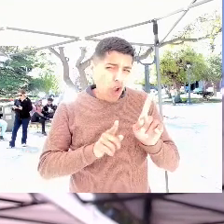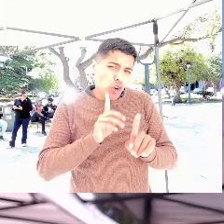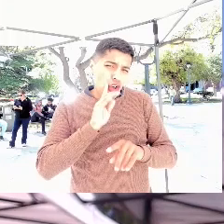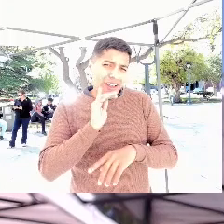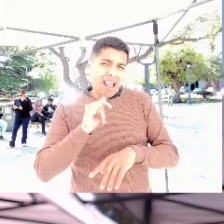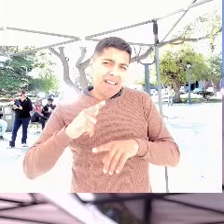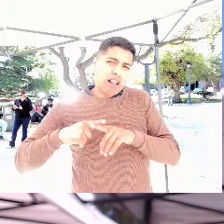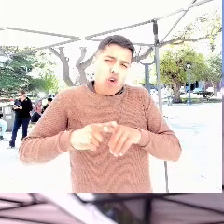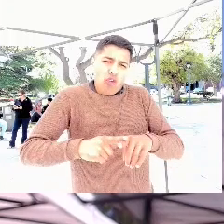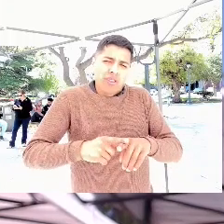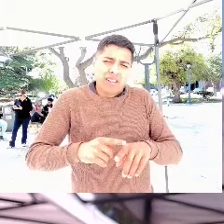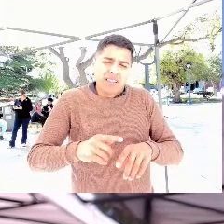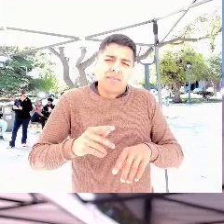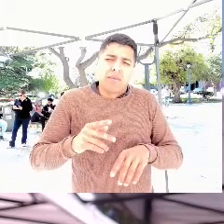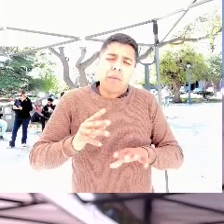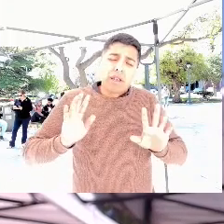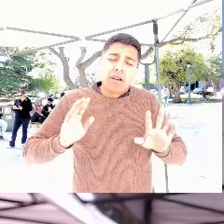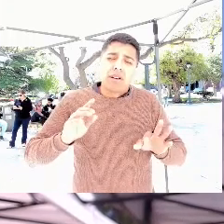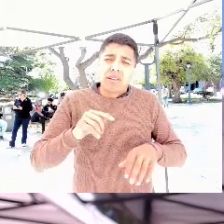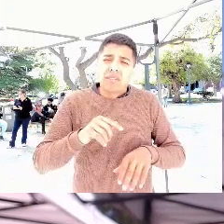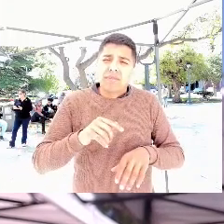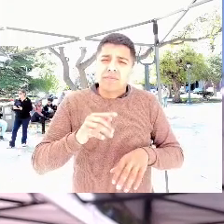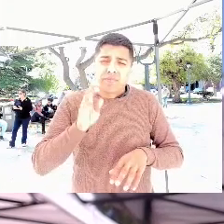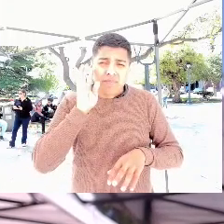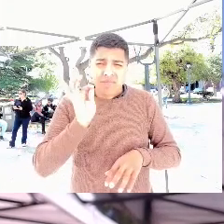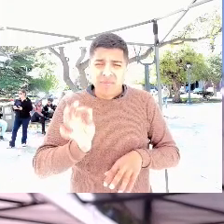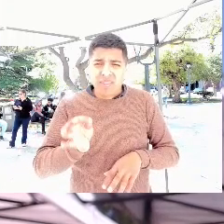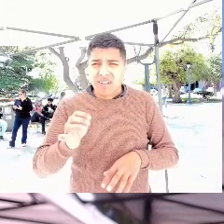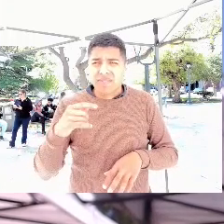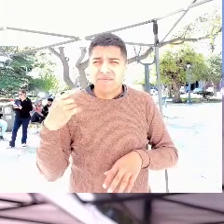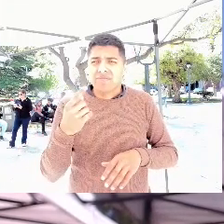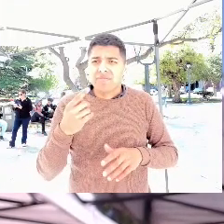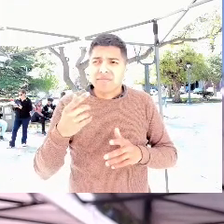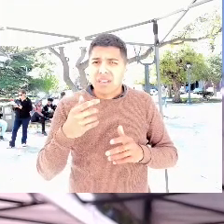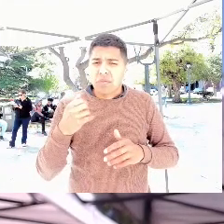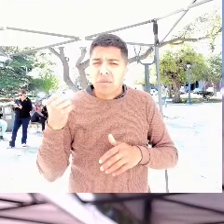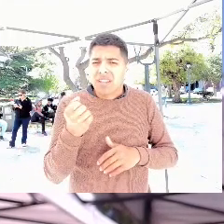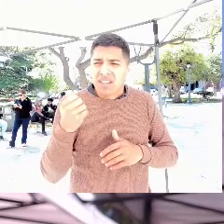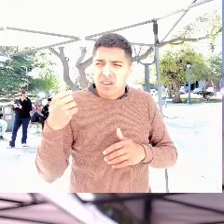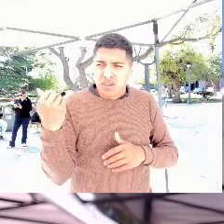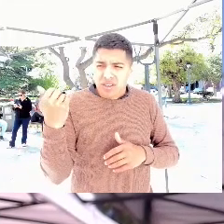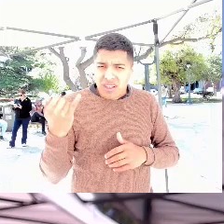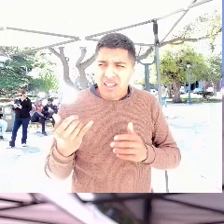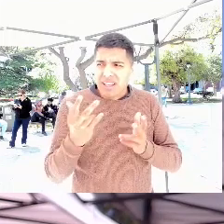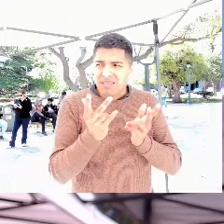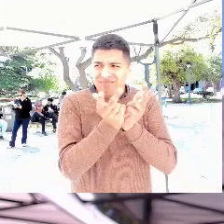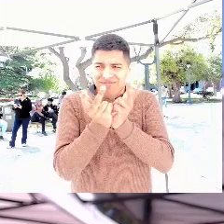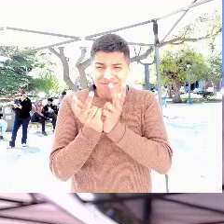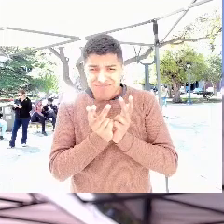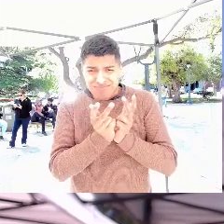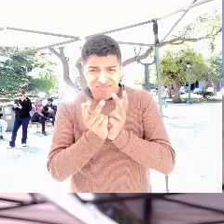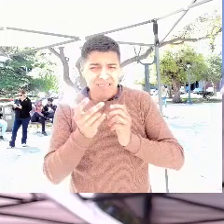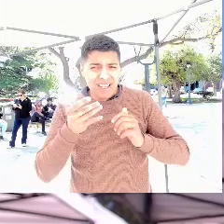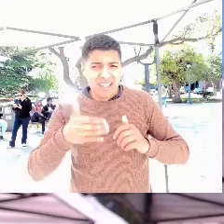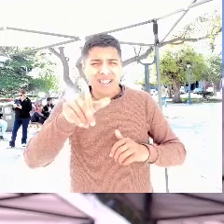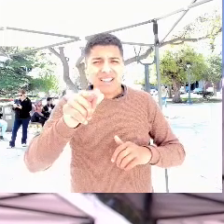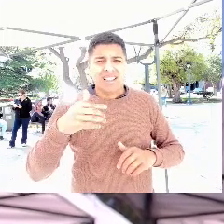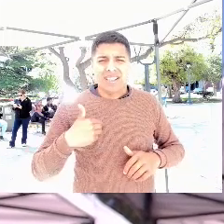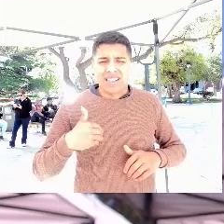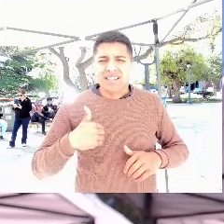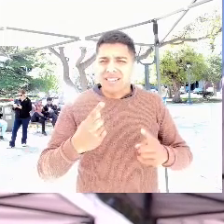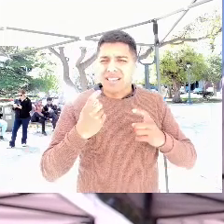la tarifaria como el presupuesto, y entender que el camino del diálogo es lo que tiene que propiciar a la Argentina que viene. Muchas